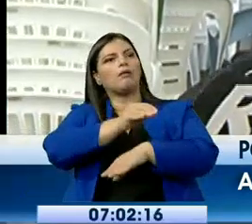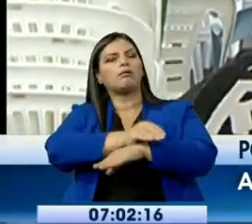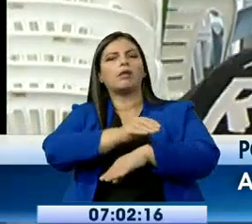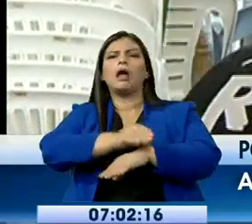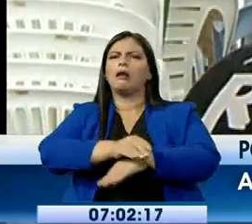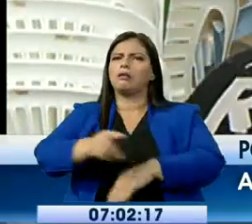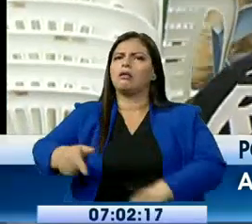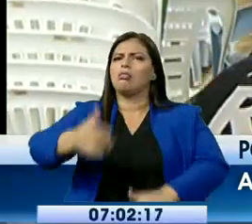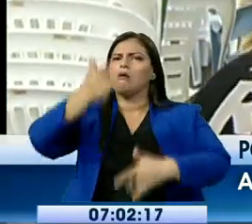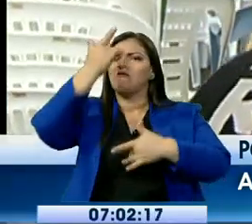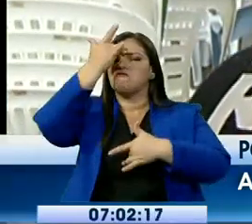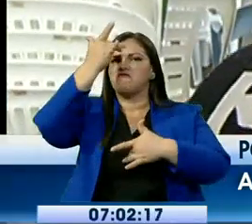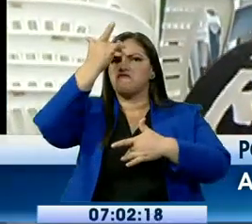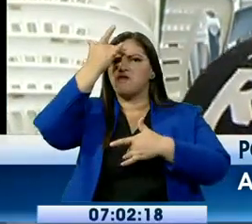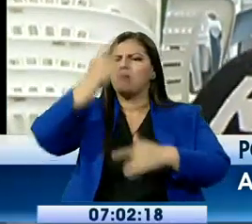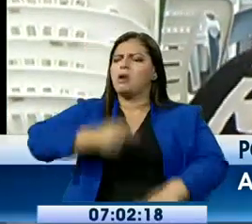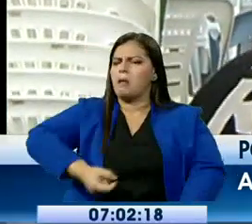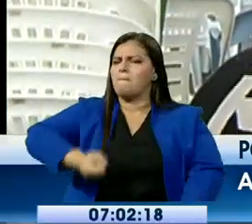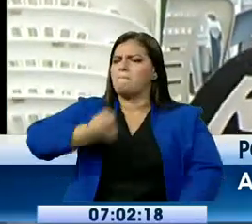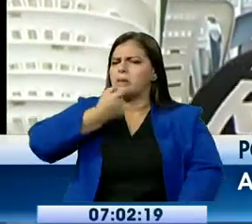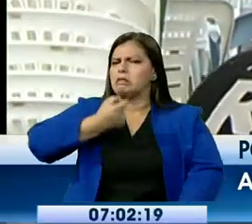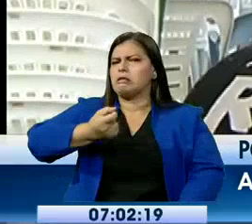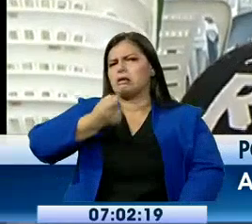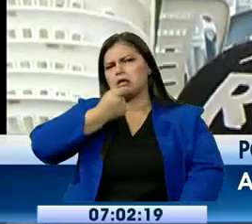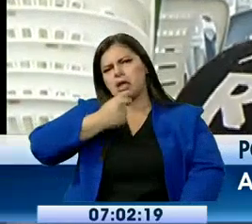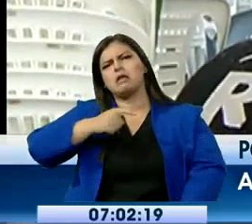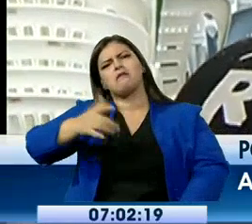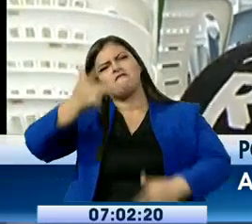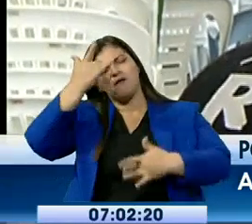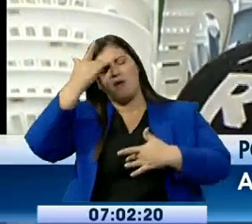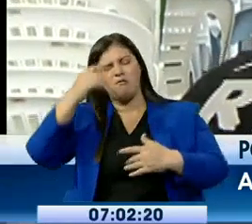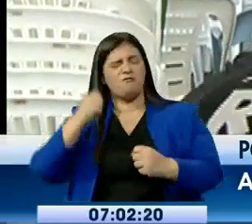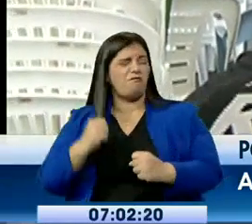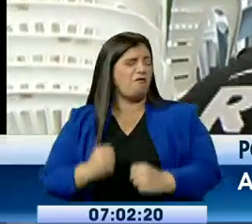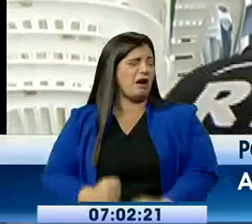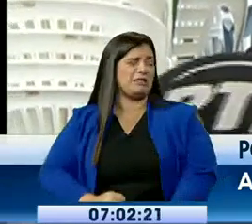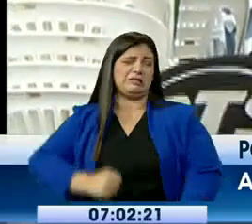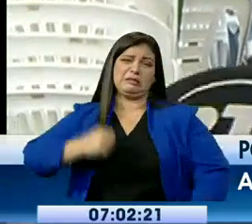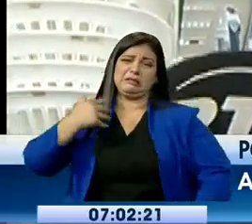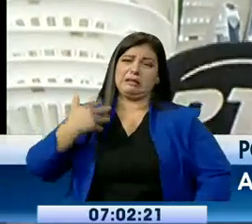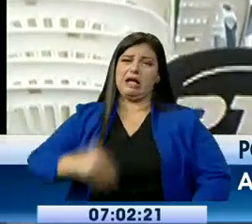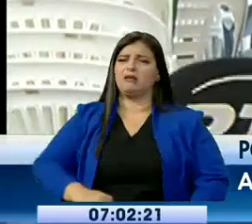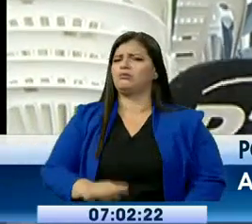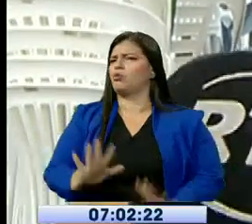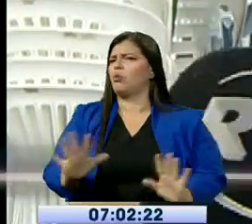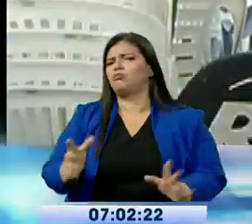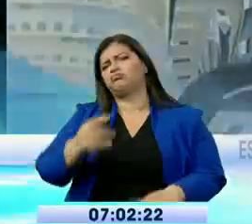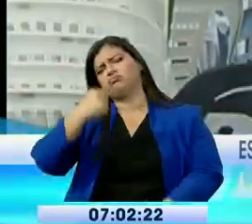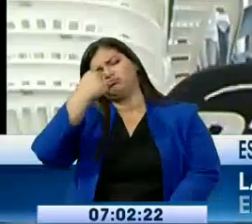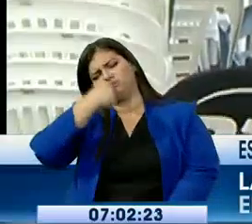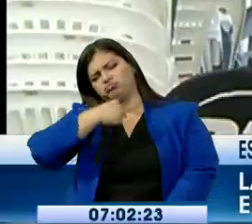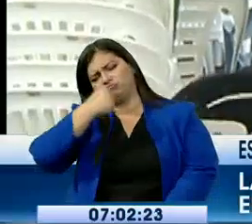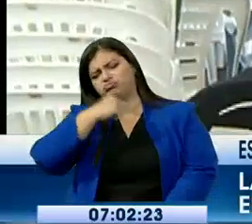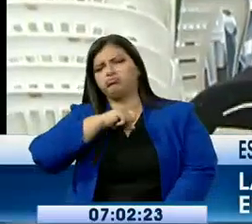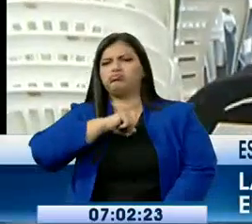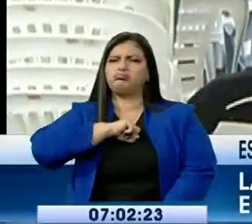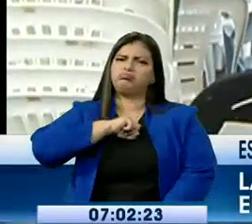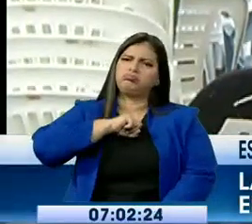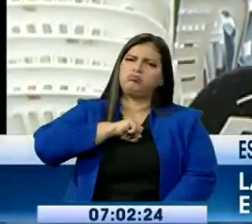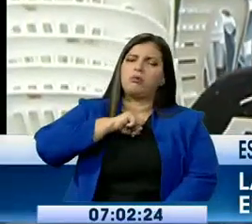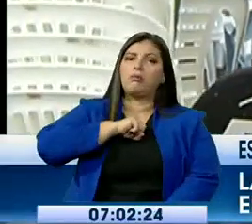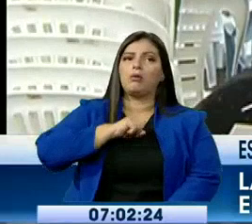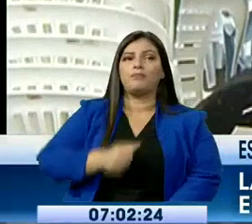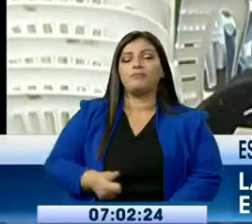pastillas. Estaba estable. No estaba así grave como se me fue. Ahí yo lo llevé ayer domingo a las 9:30